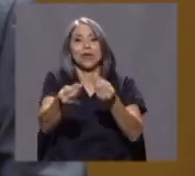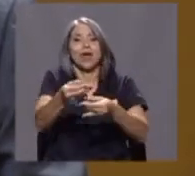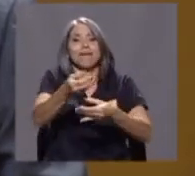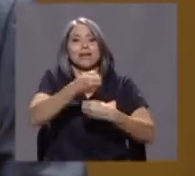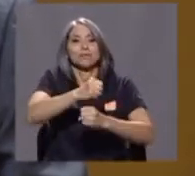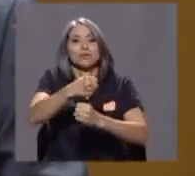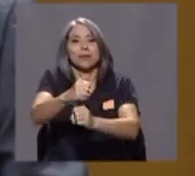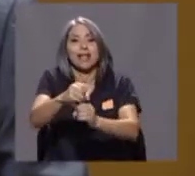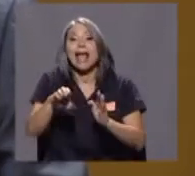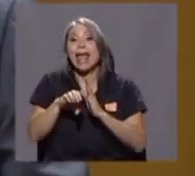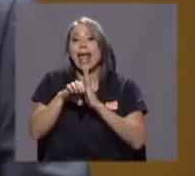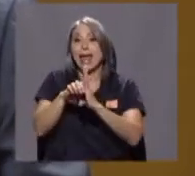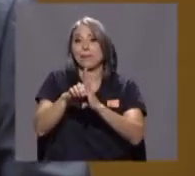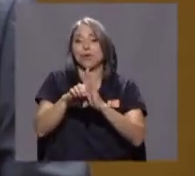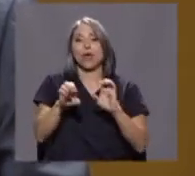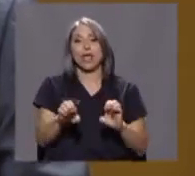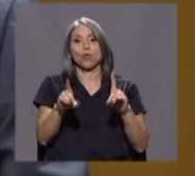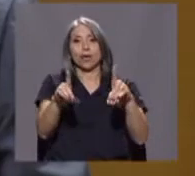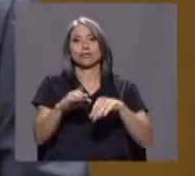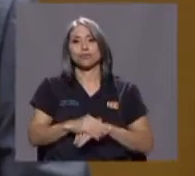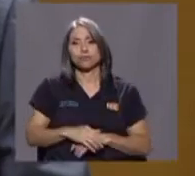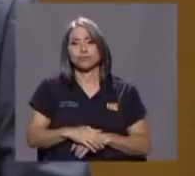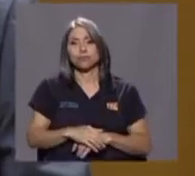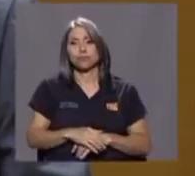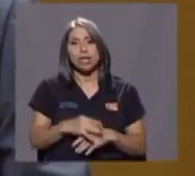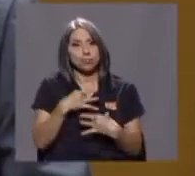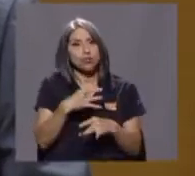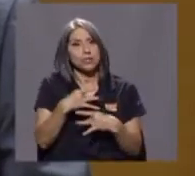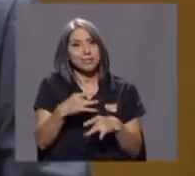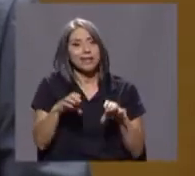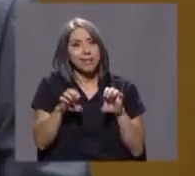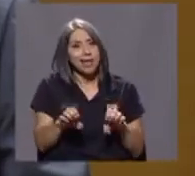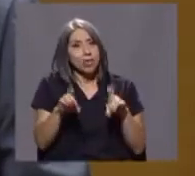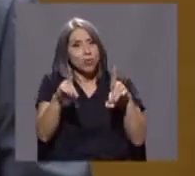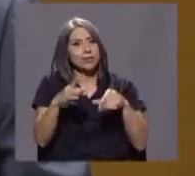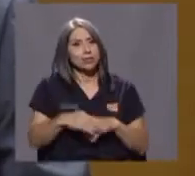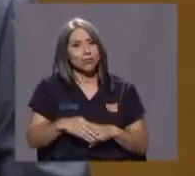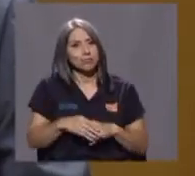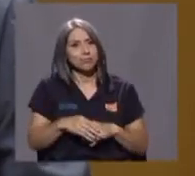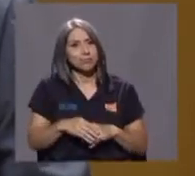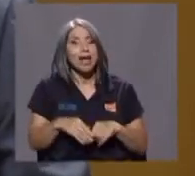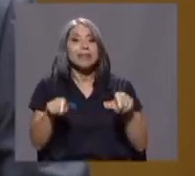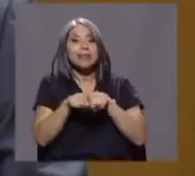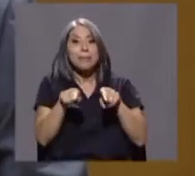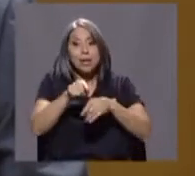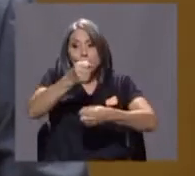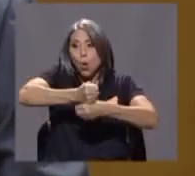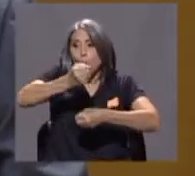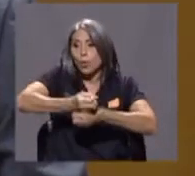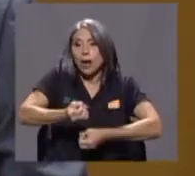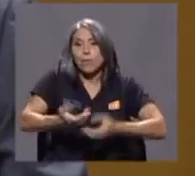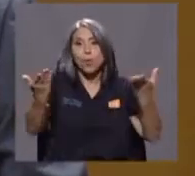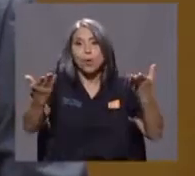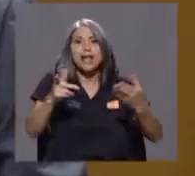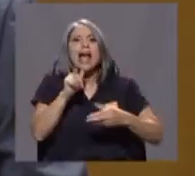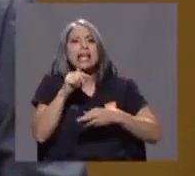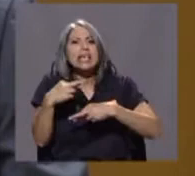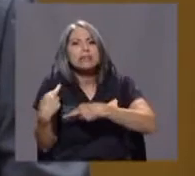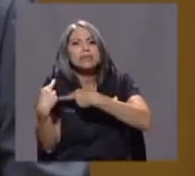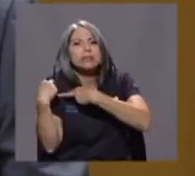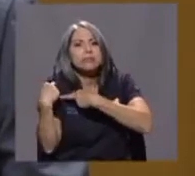educación. Es muy interesante que la educación, la construcción de caminos, es decir, la obra pública correspondía a las